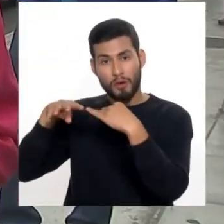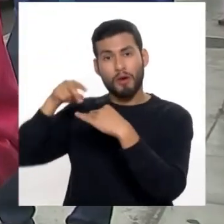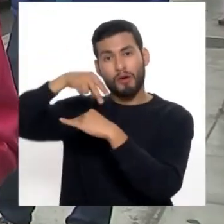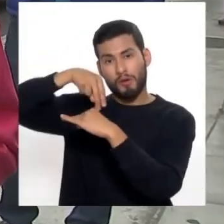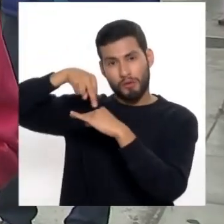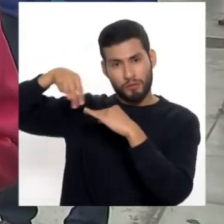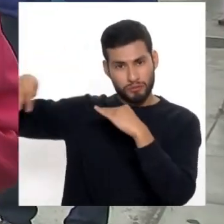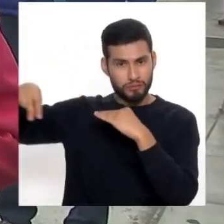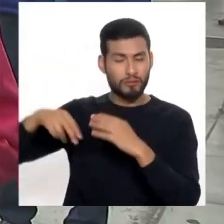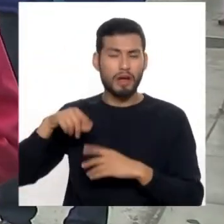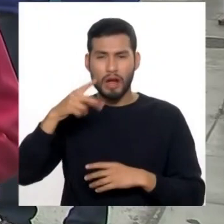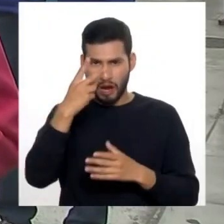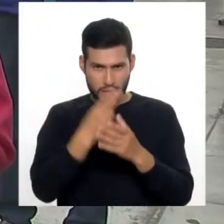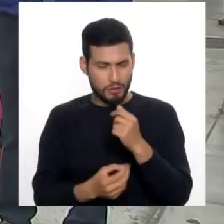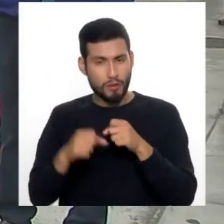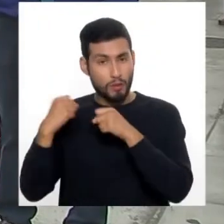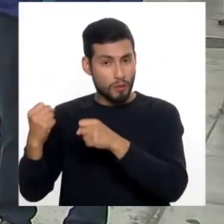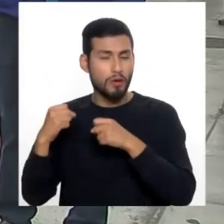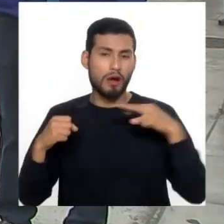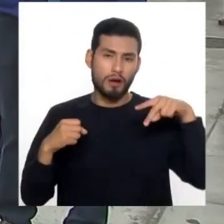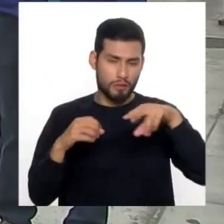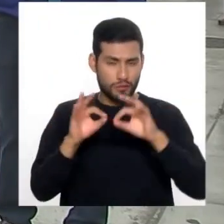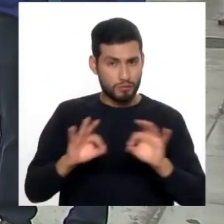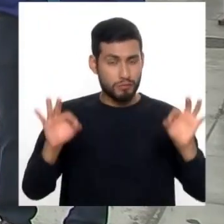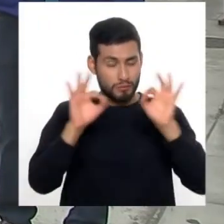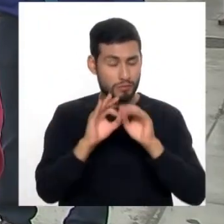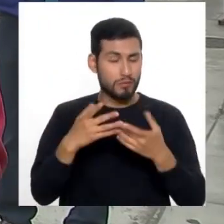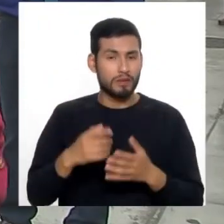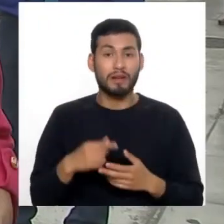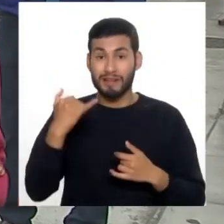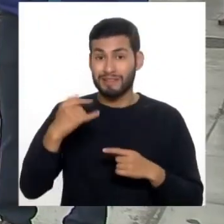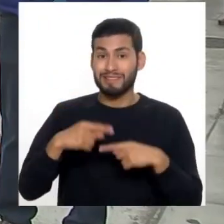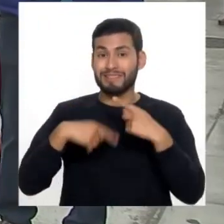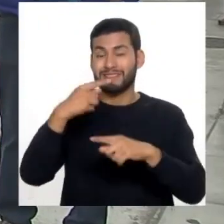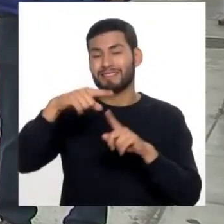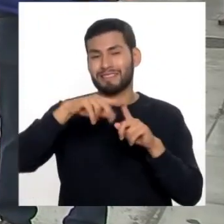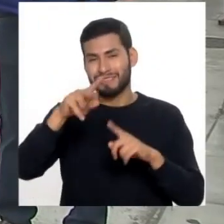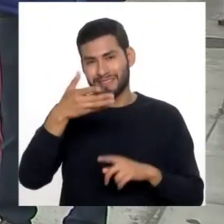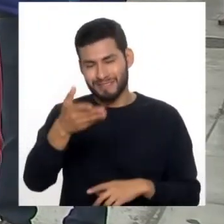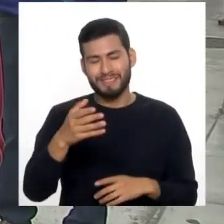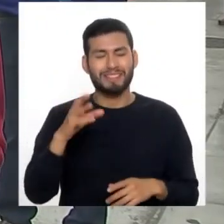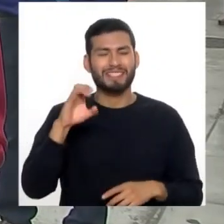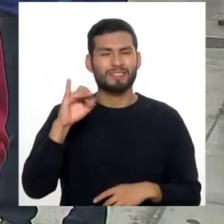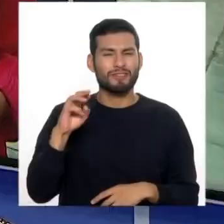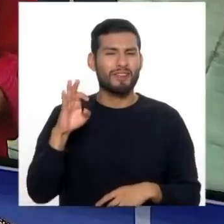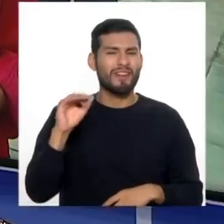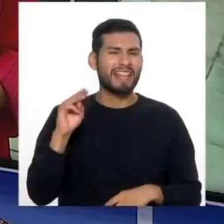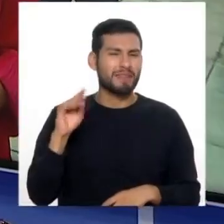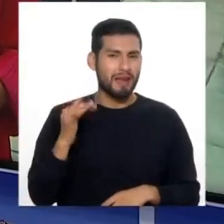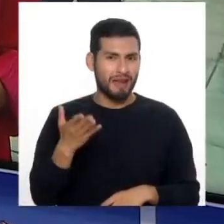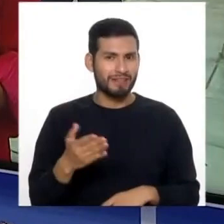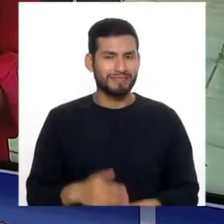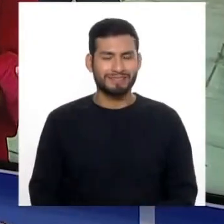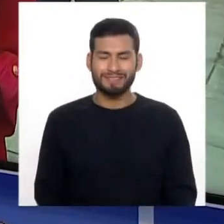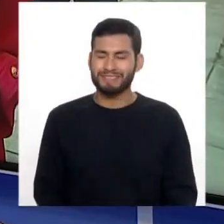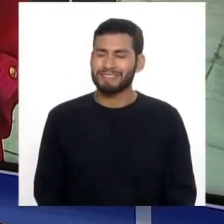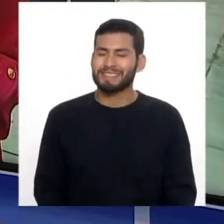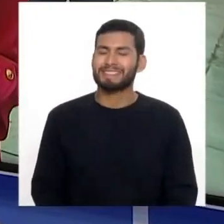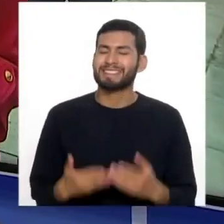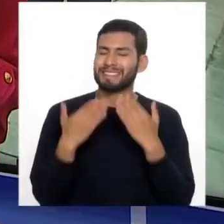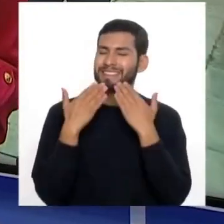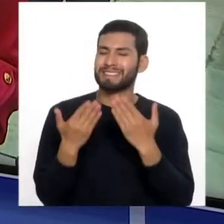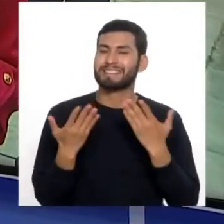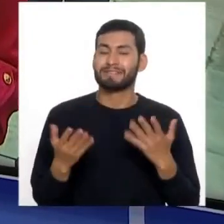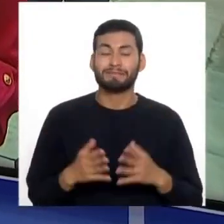es esta información muy importante. Con estos datos regresamos a estudios con ustedes, Christopher, Fátima. Gracias, Vanesita.